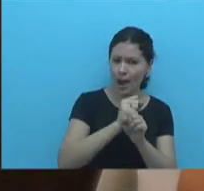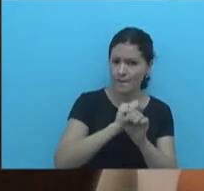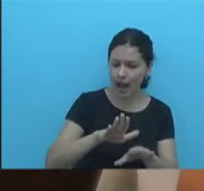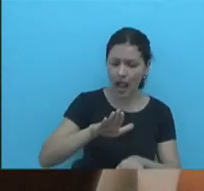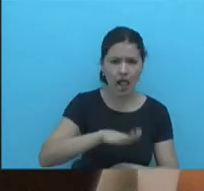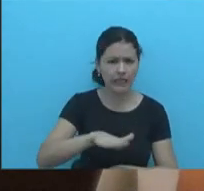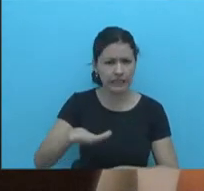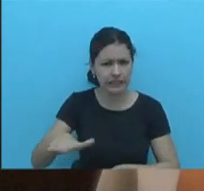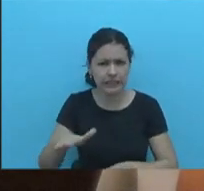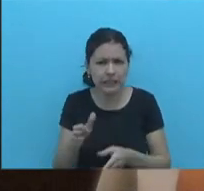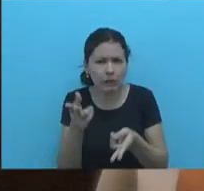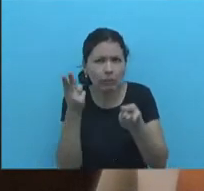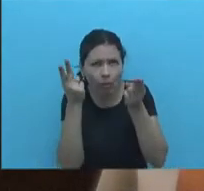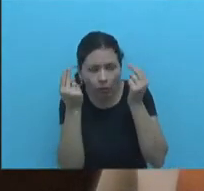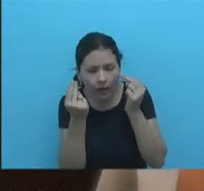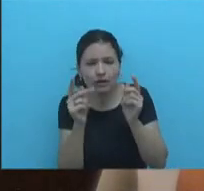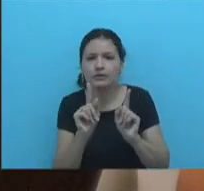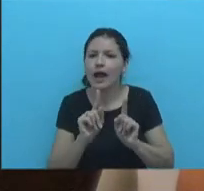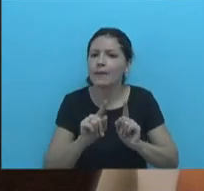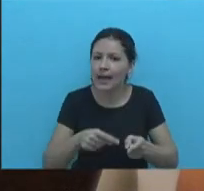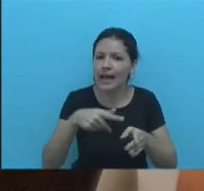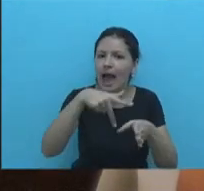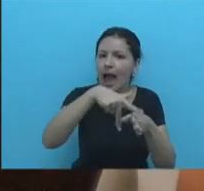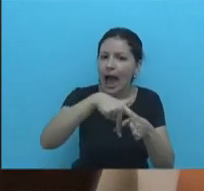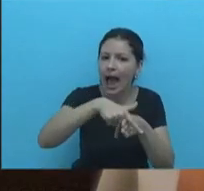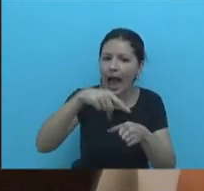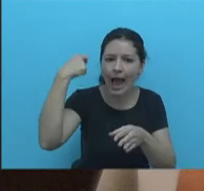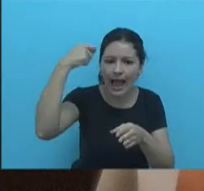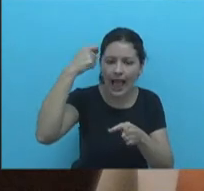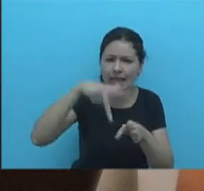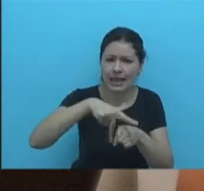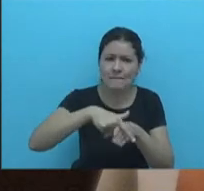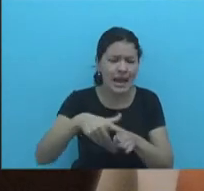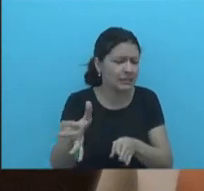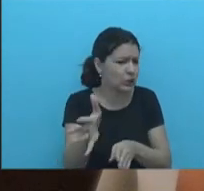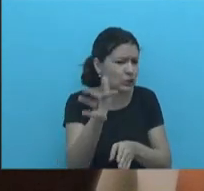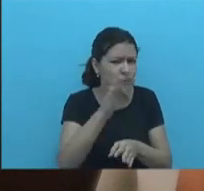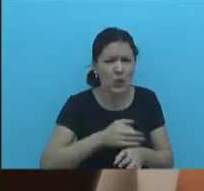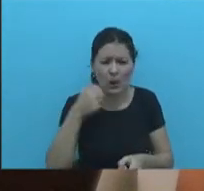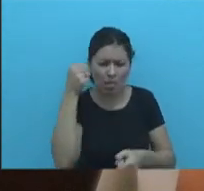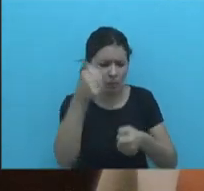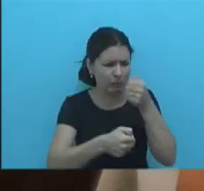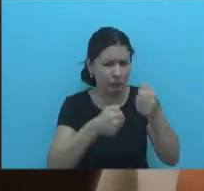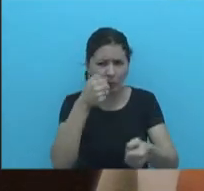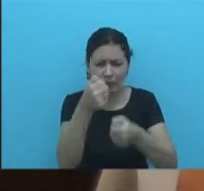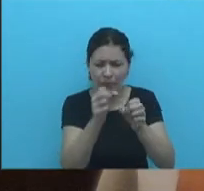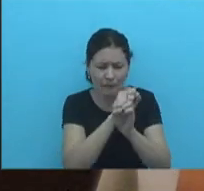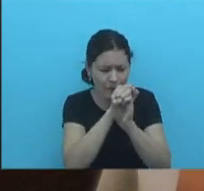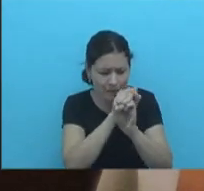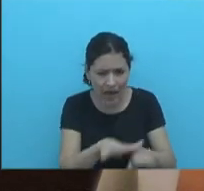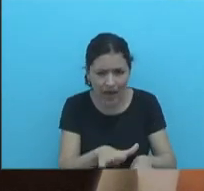niños oprimidos, los animales son víctimas cotidianas del maltrato al que son